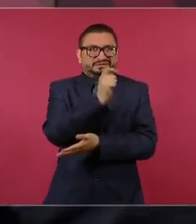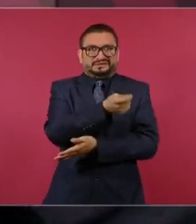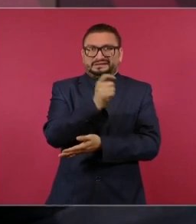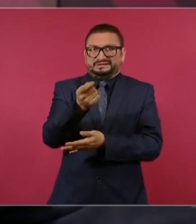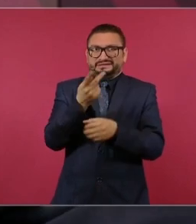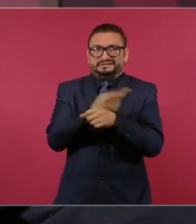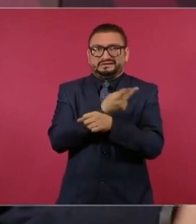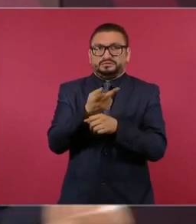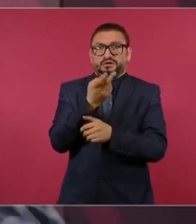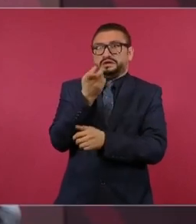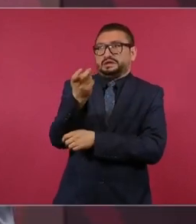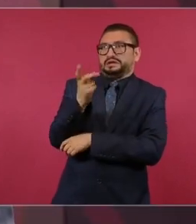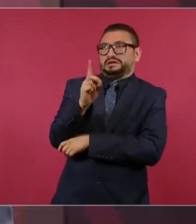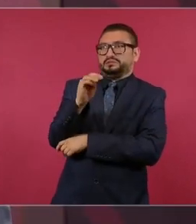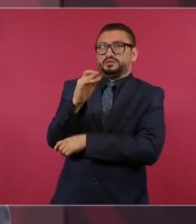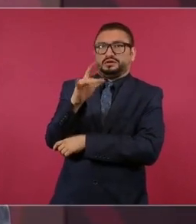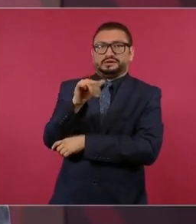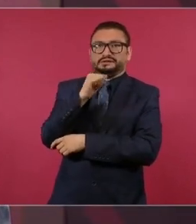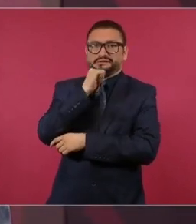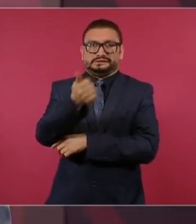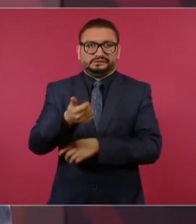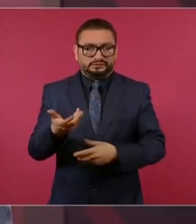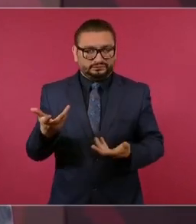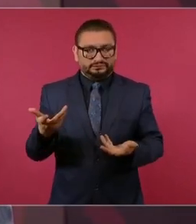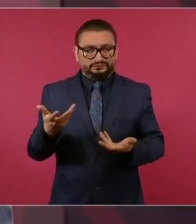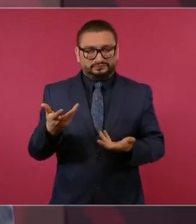Esto no es democracia.